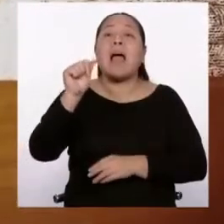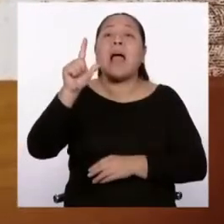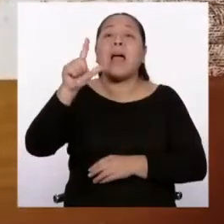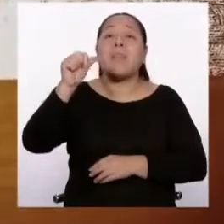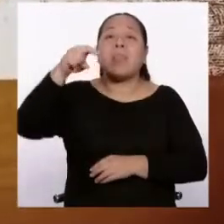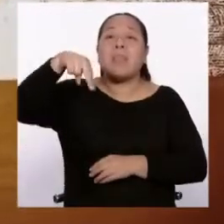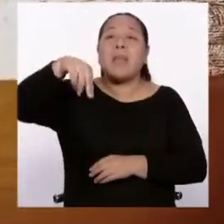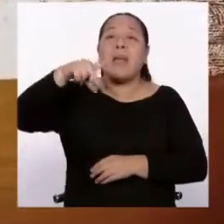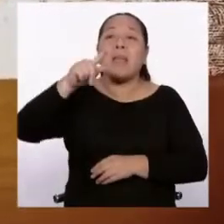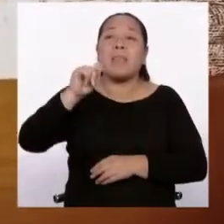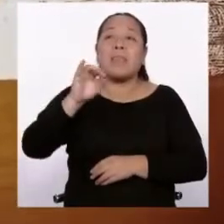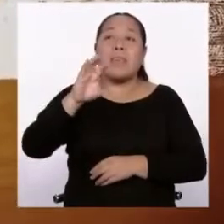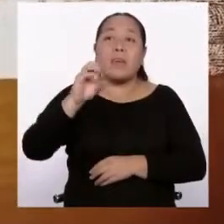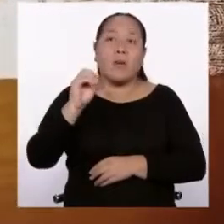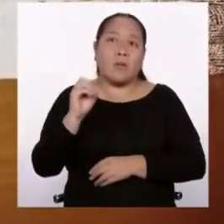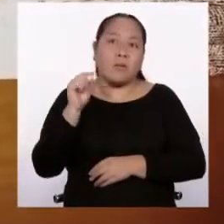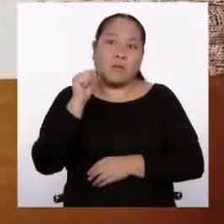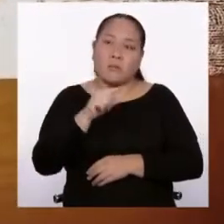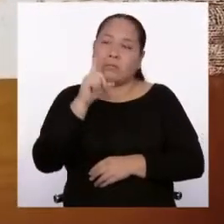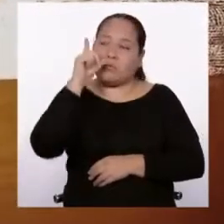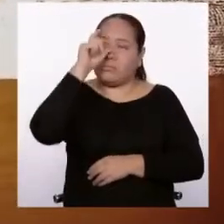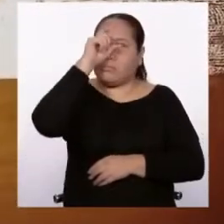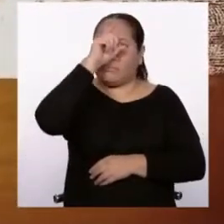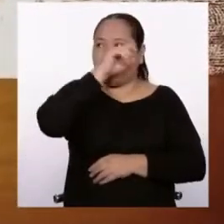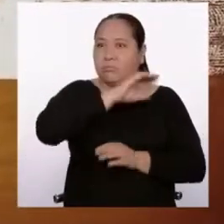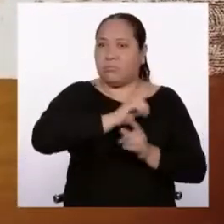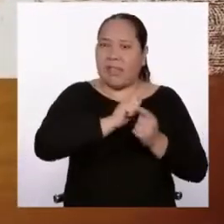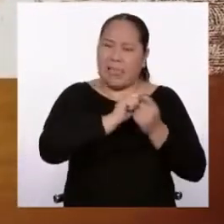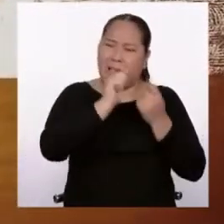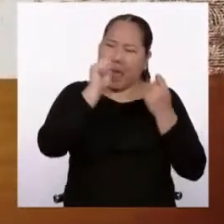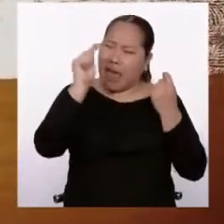iba a resultar muy difícil.